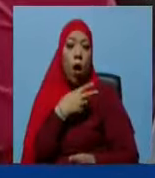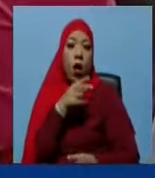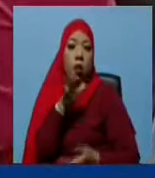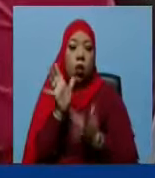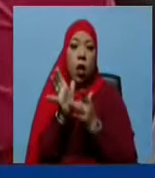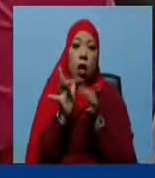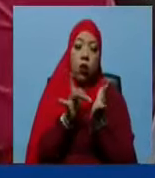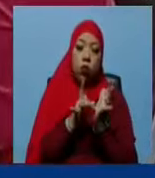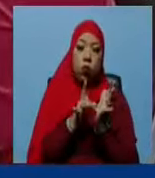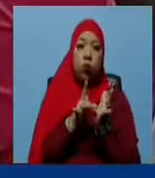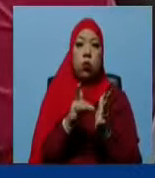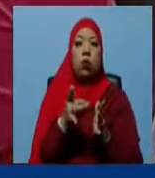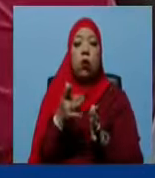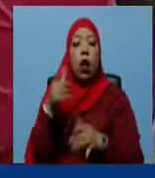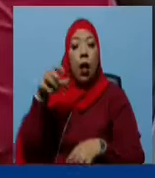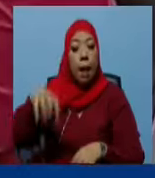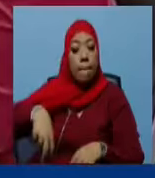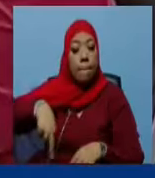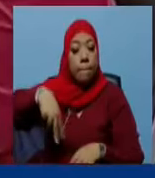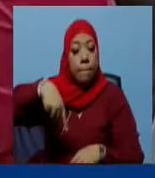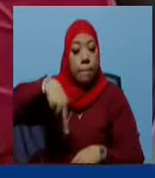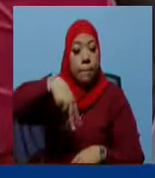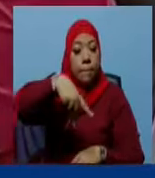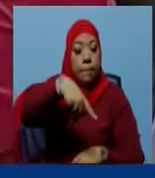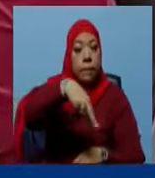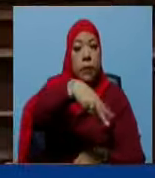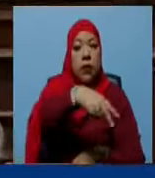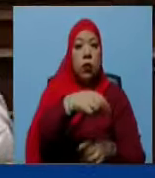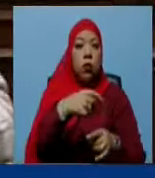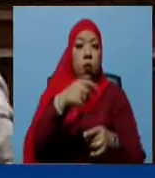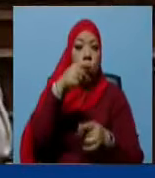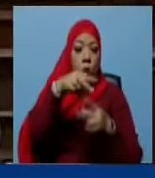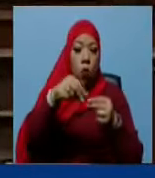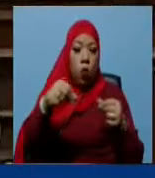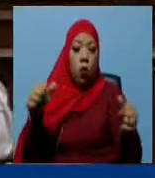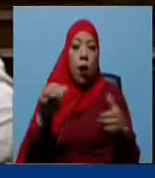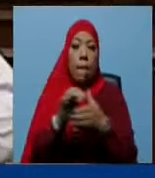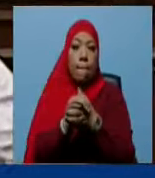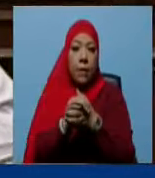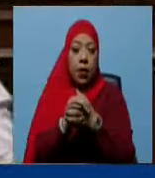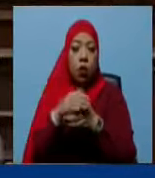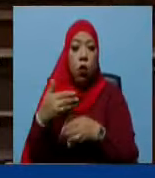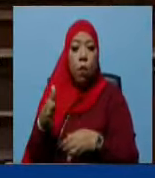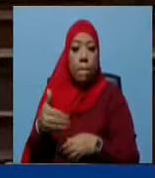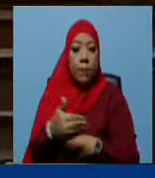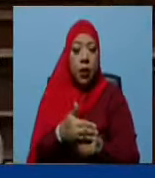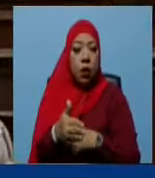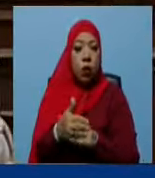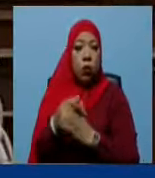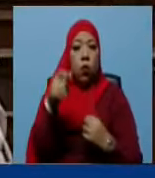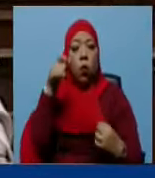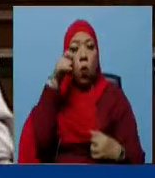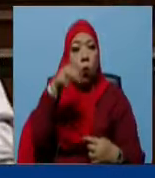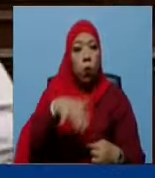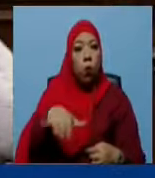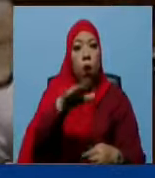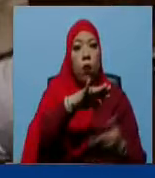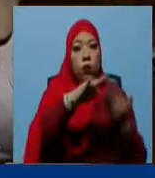Cuando él se lanzaba aquellas peregrinaciones interminables caminando con los campesinos, con los pescadores, de pueblo en